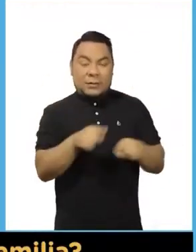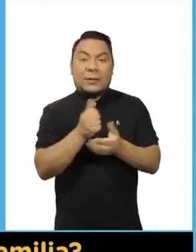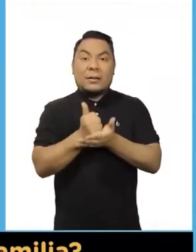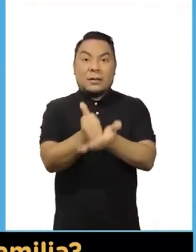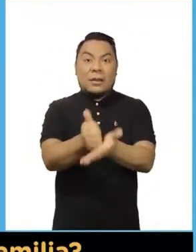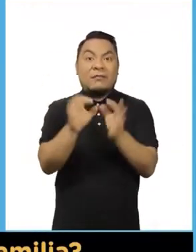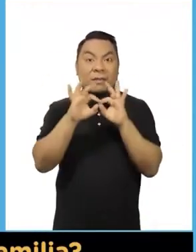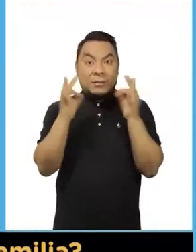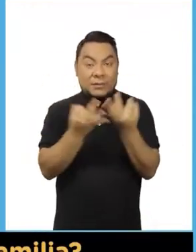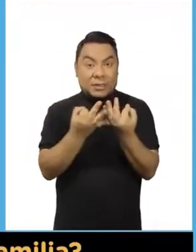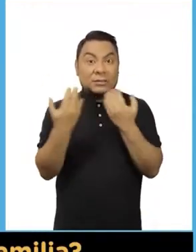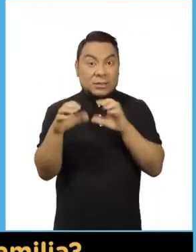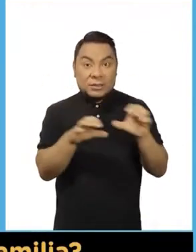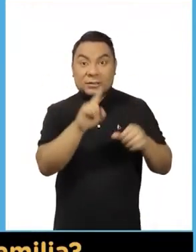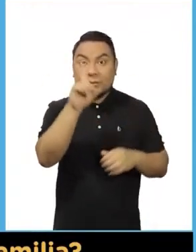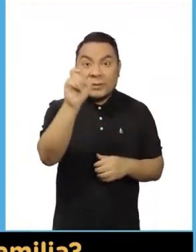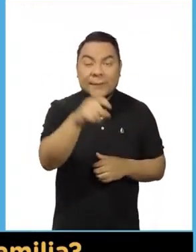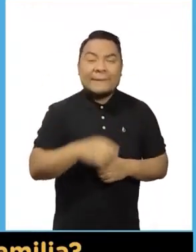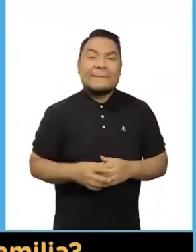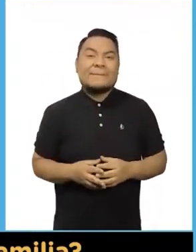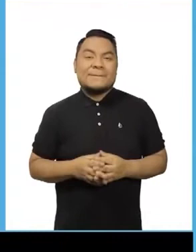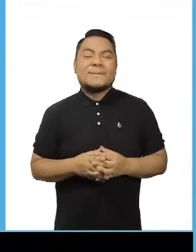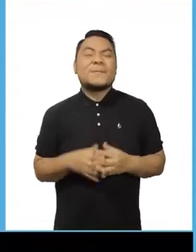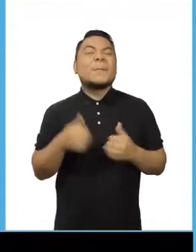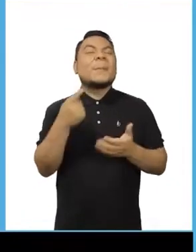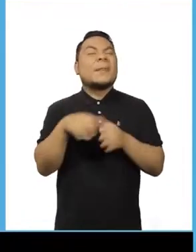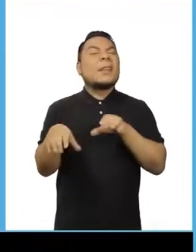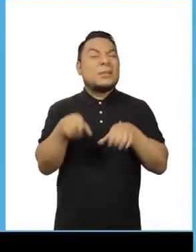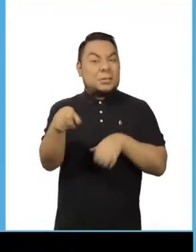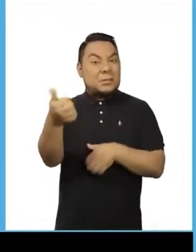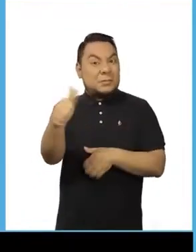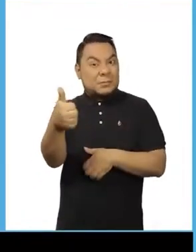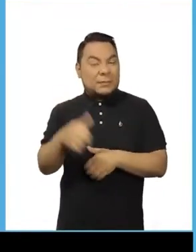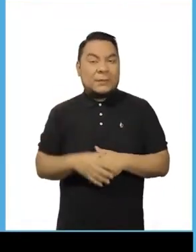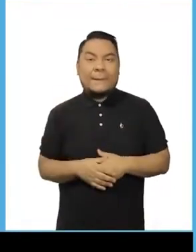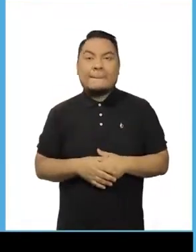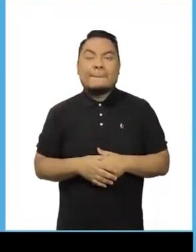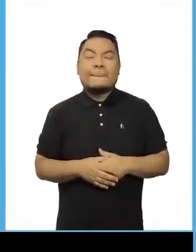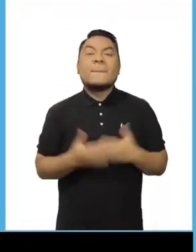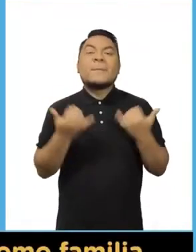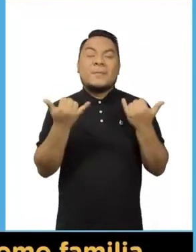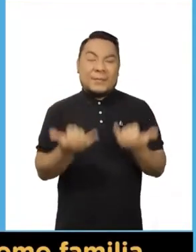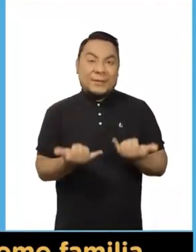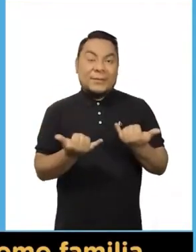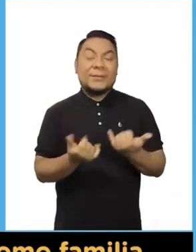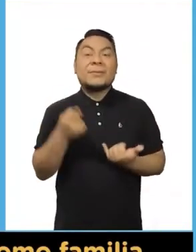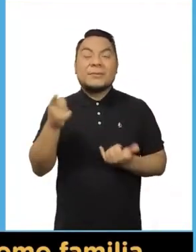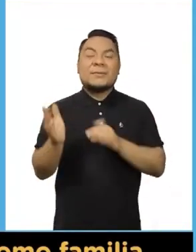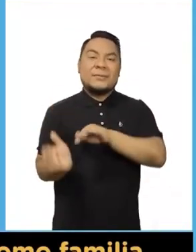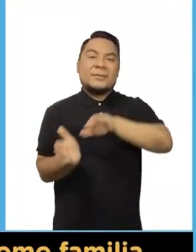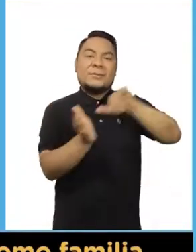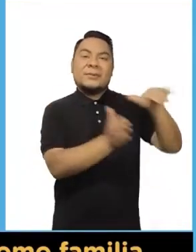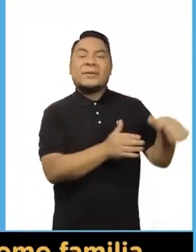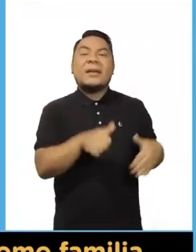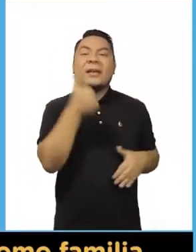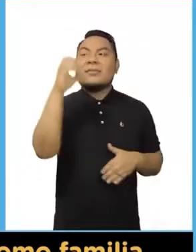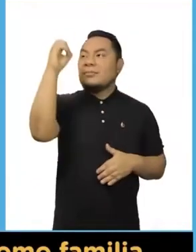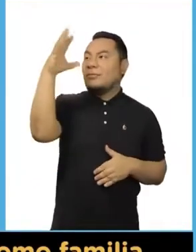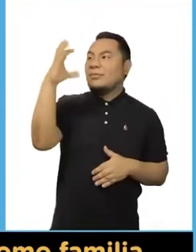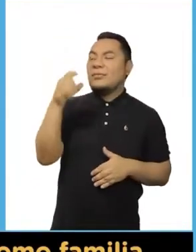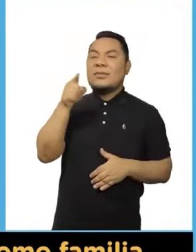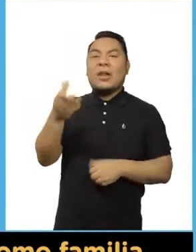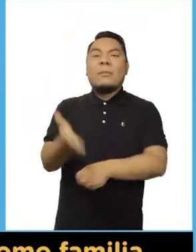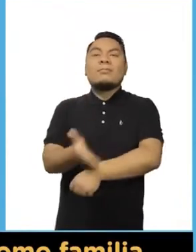mural con la ayuda de su familia? ¿Qué tal lo hizo? Ahora, pasemos